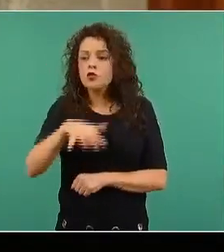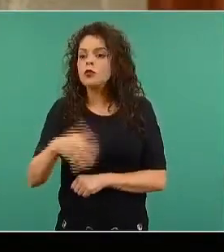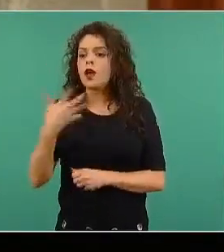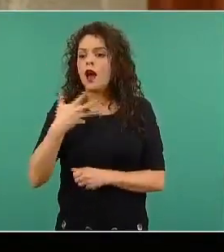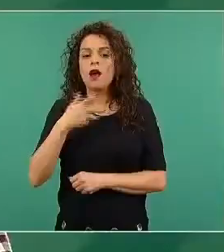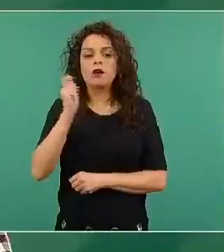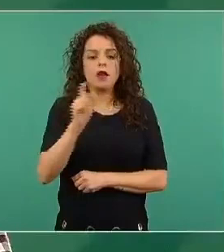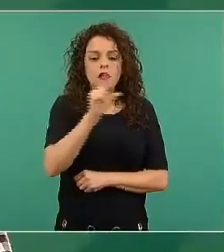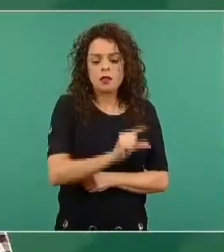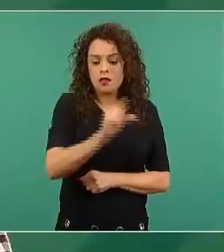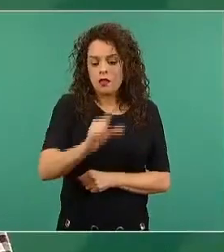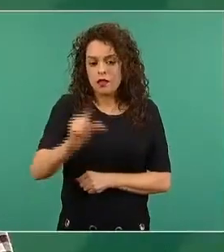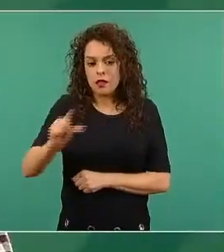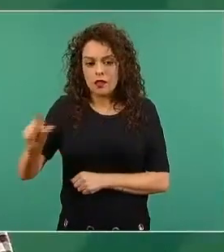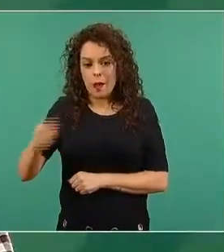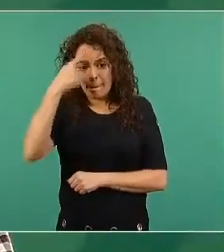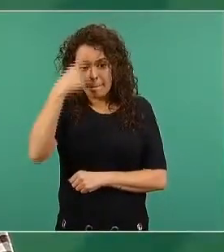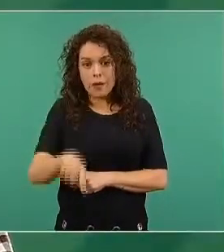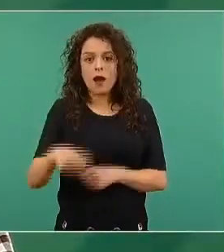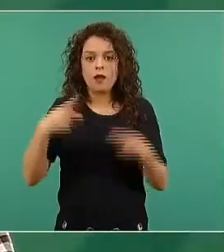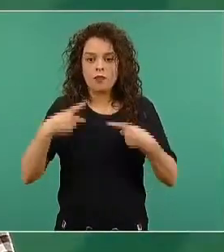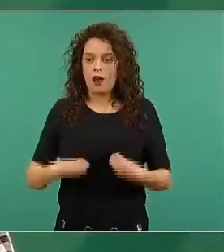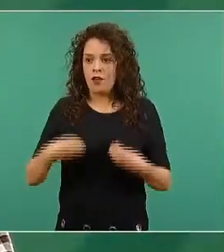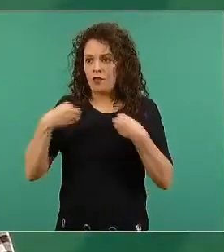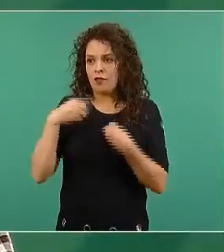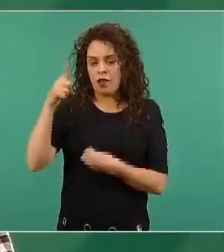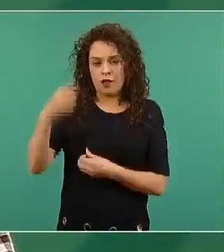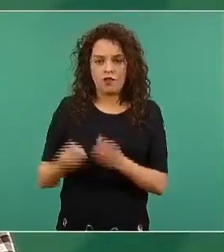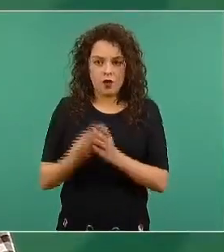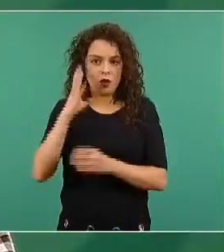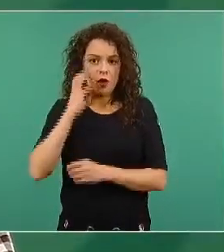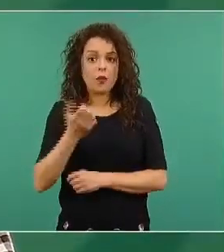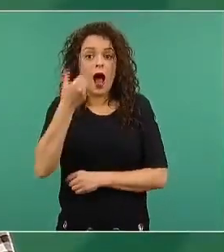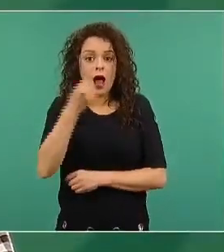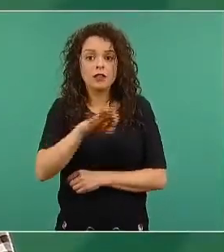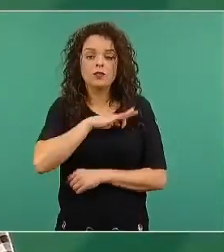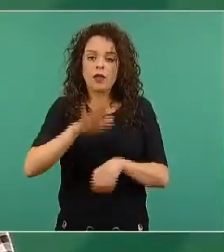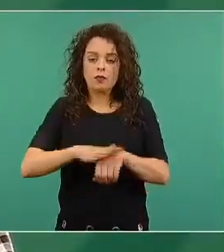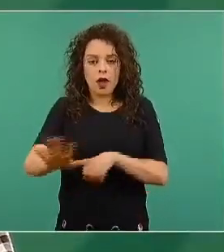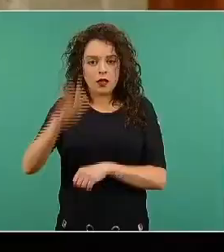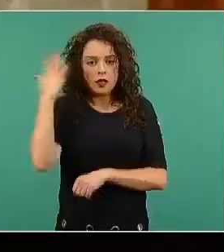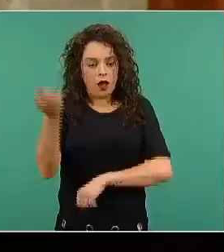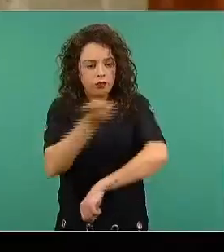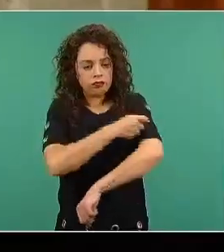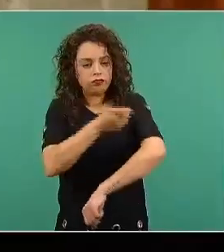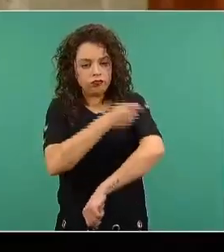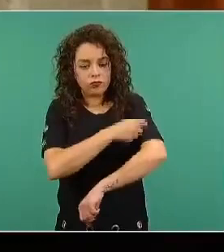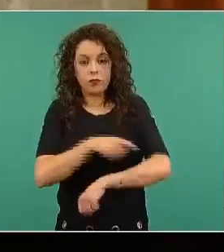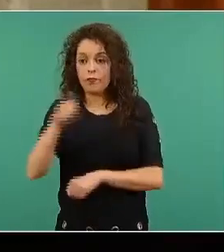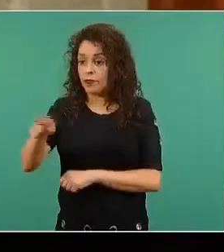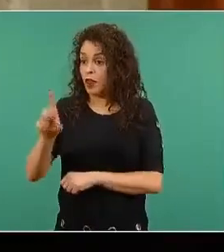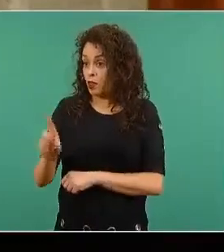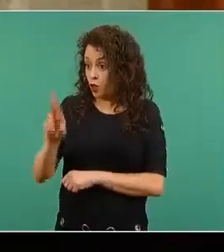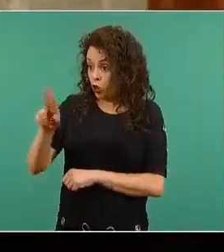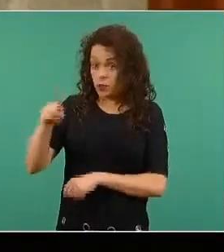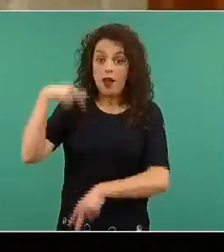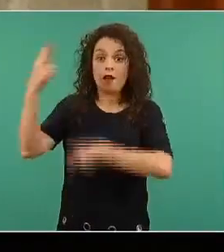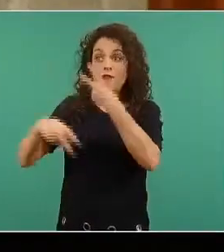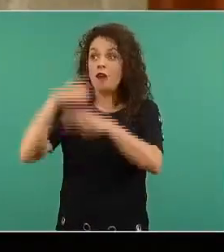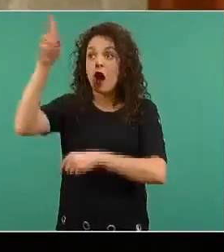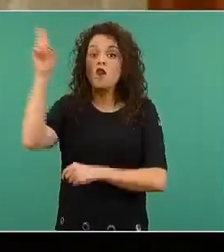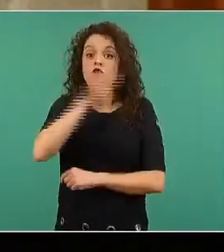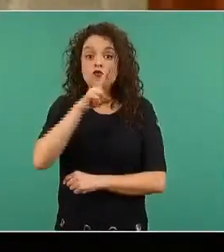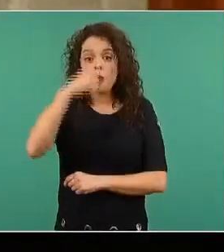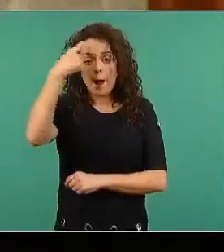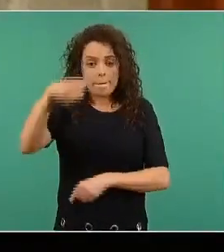los nuevoleoneses y así darle agilidad a la vacunación. El doctor viajará a Rusia para hacer trámites de cómo adquirir